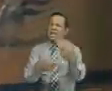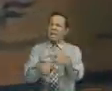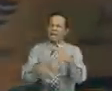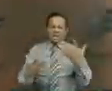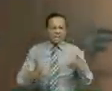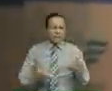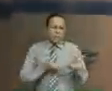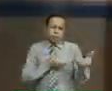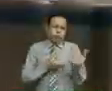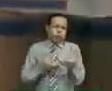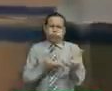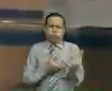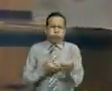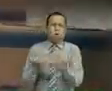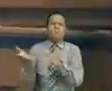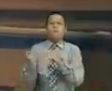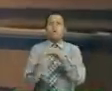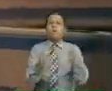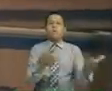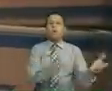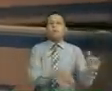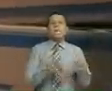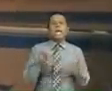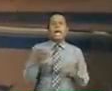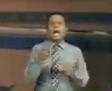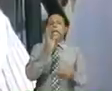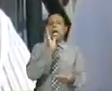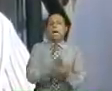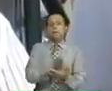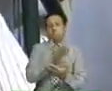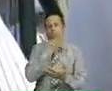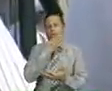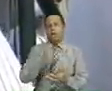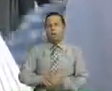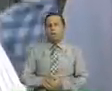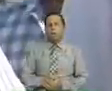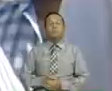médicos, alimentos, fumigación, etcétera. También